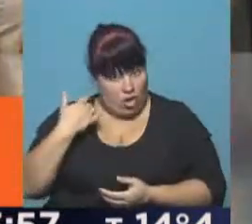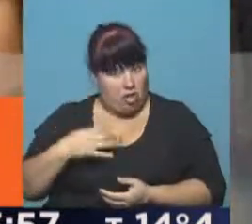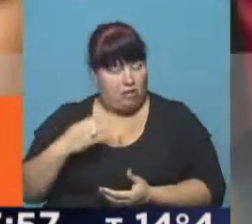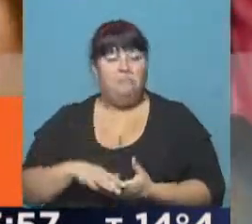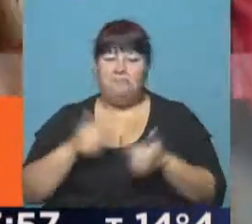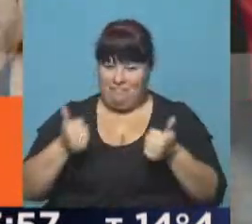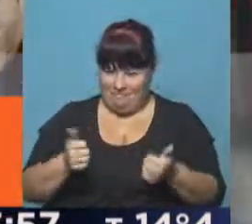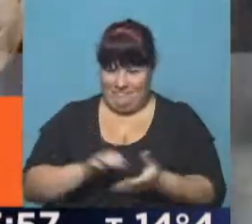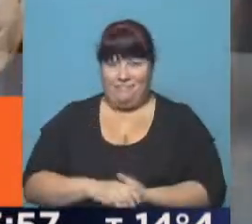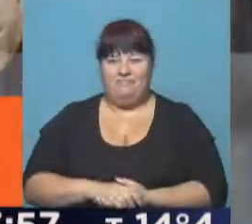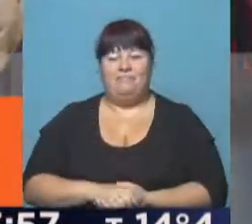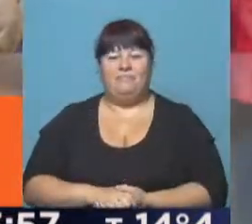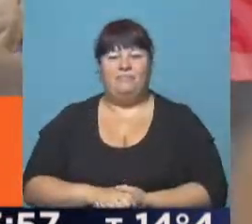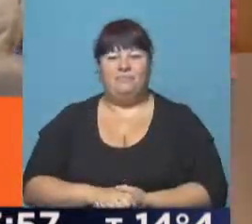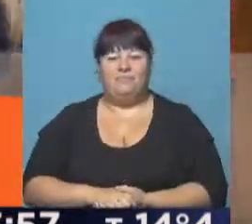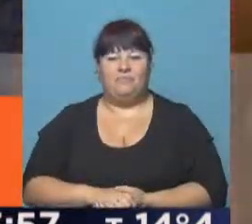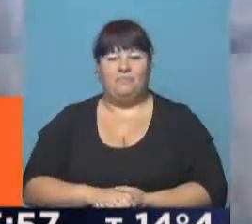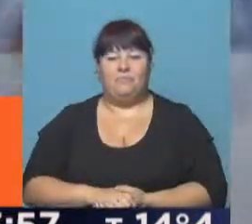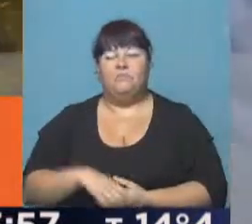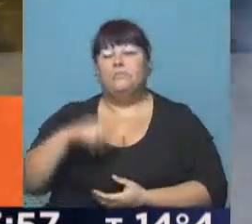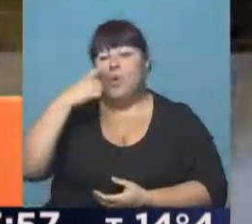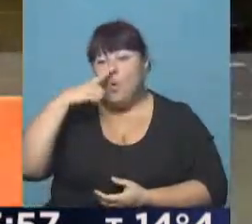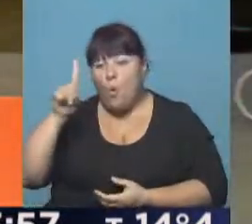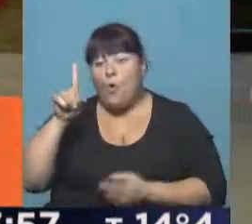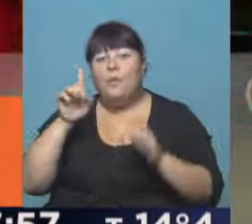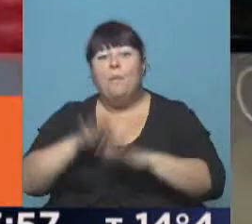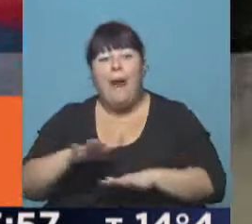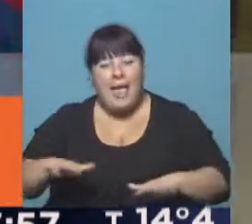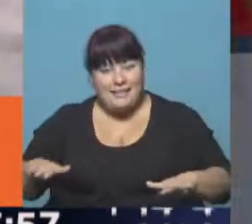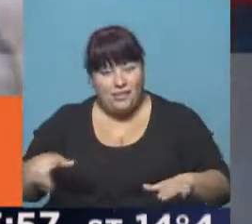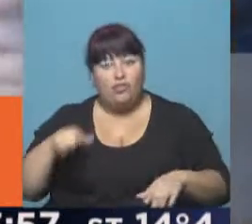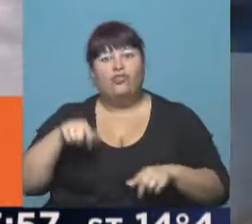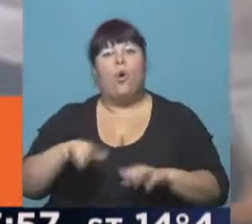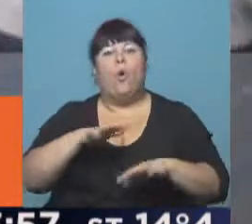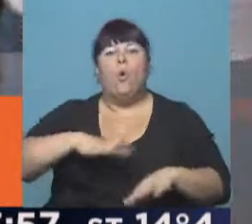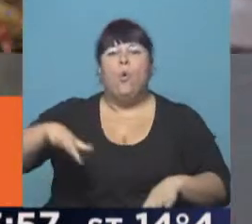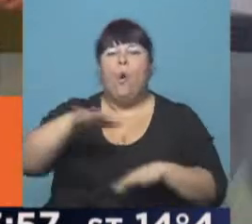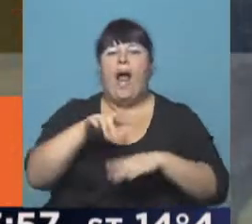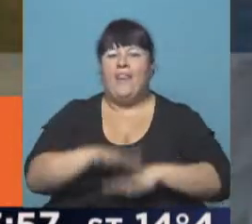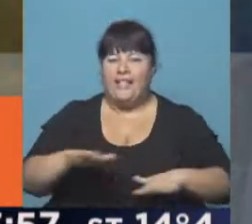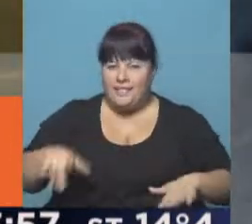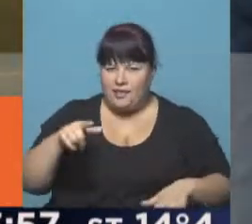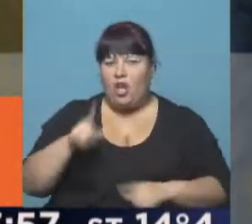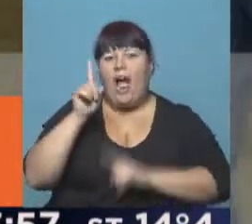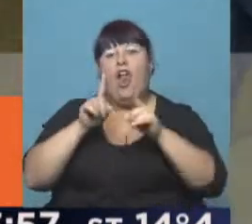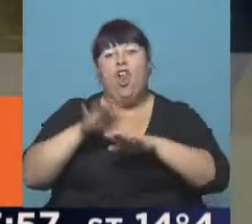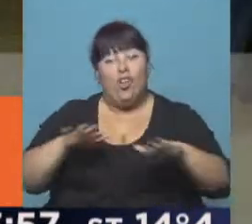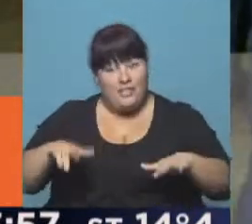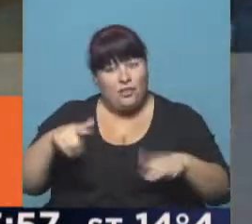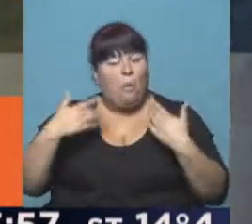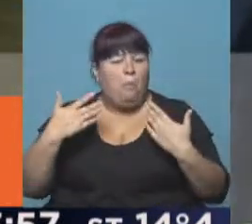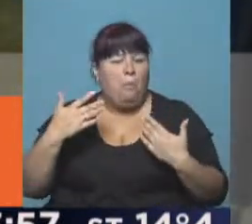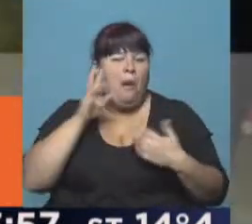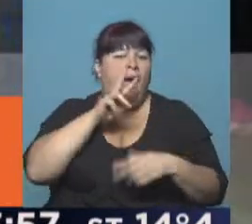¿eh? Sí. Por último, y para los más chicos, está el pabellón infantil, donde algunos niños